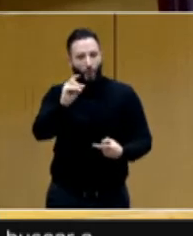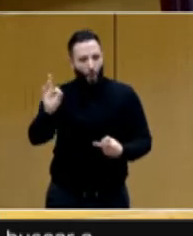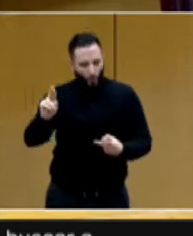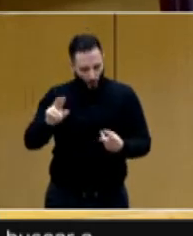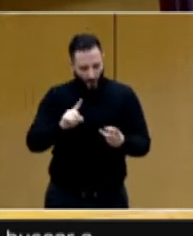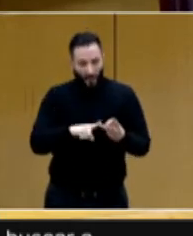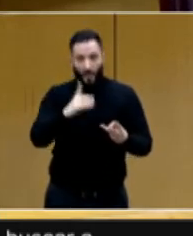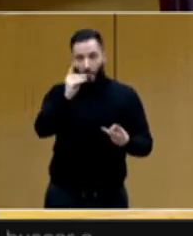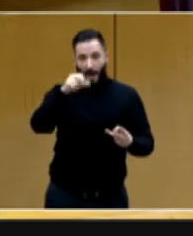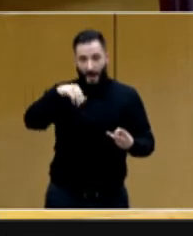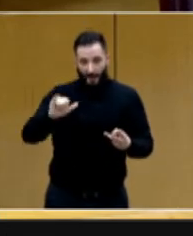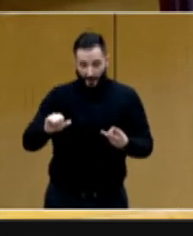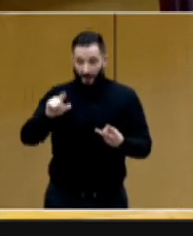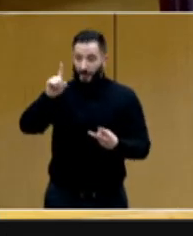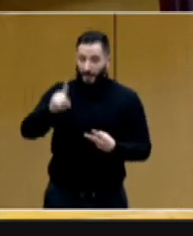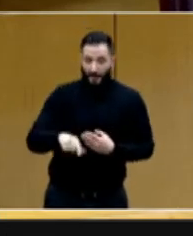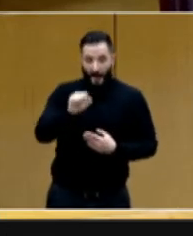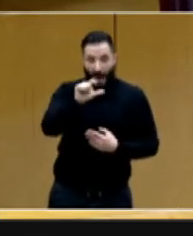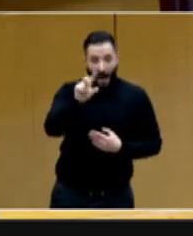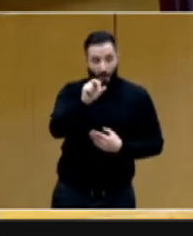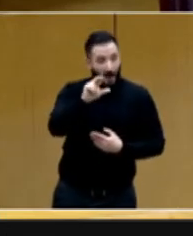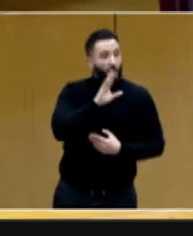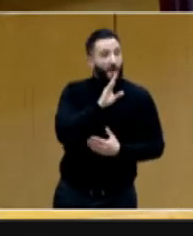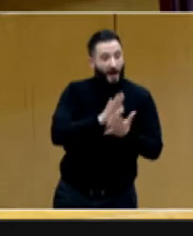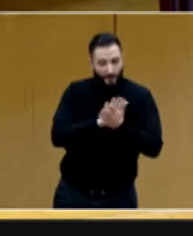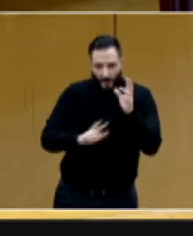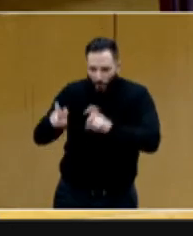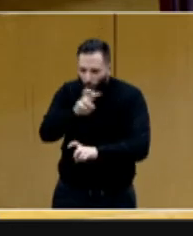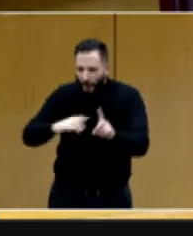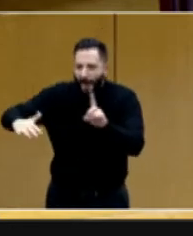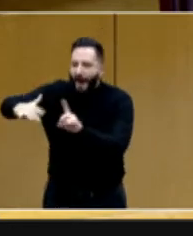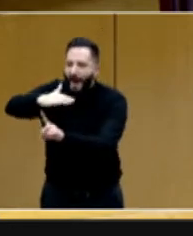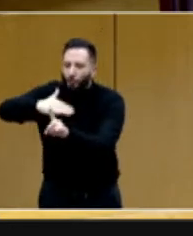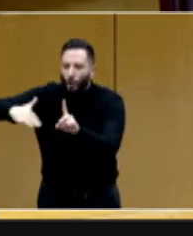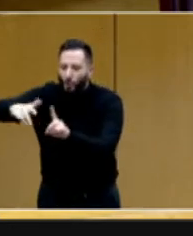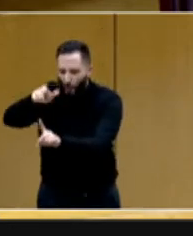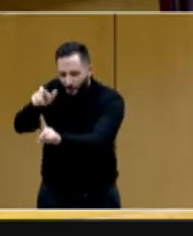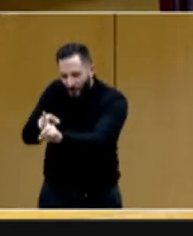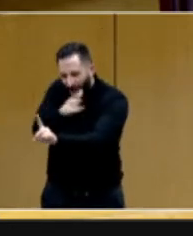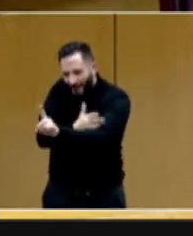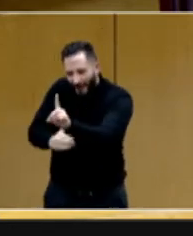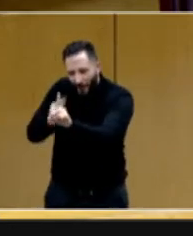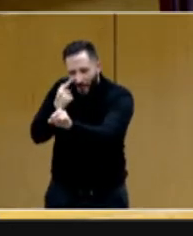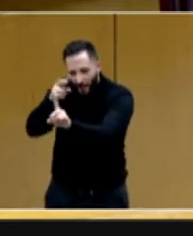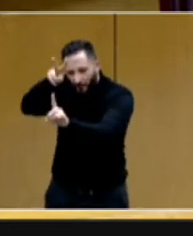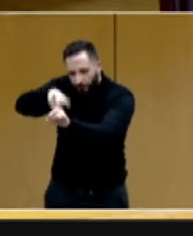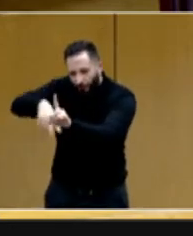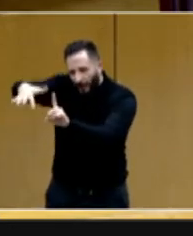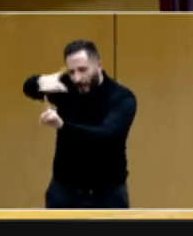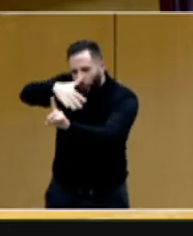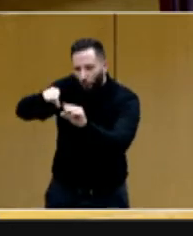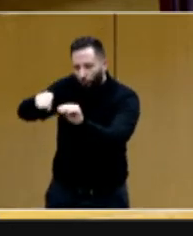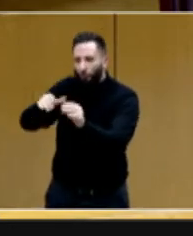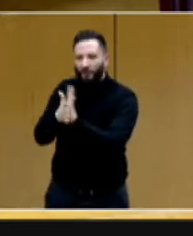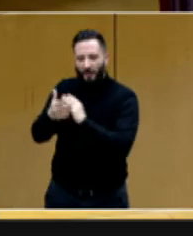Álvaro hemos ido a buscar a esas personas además en su entorno cuando estaban en un centro en un centro cuando son personas que llevan una vida independiente en